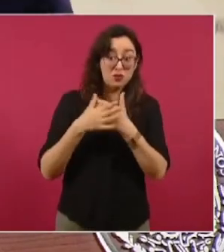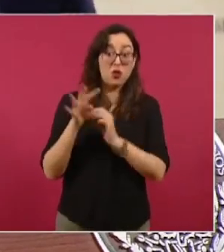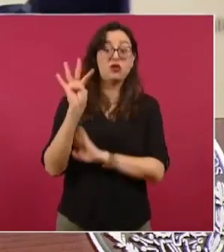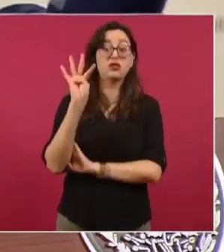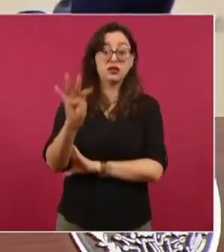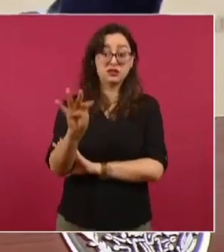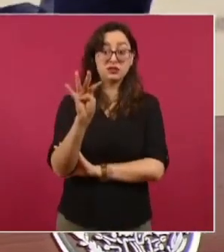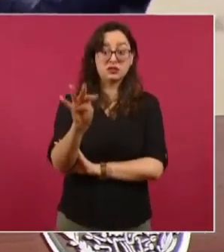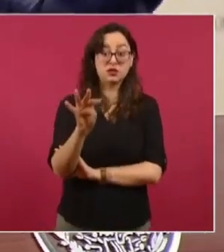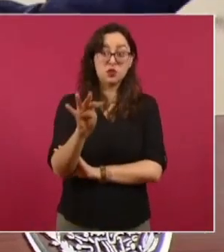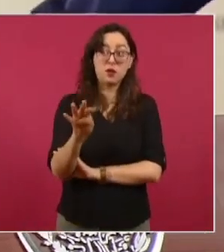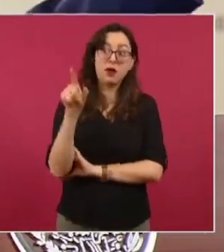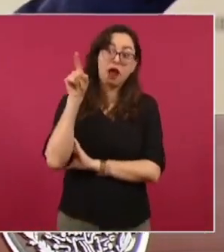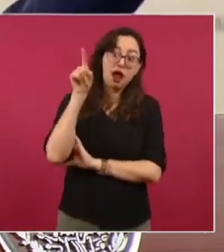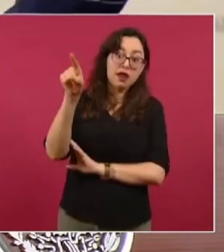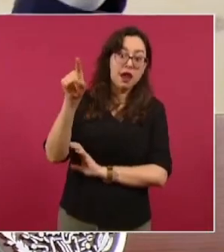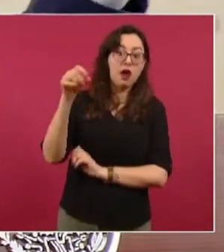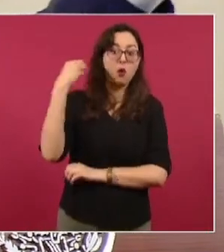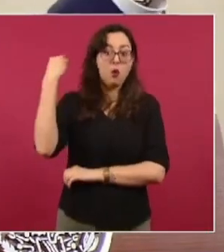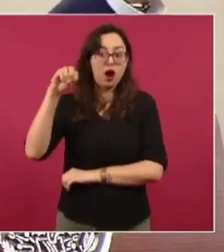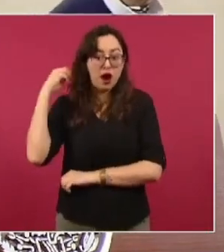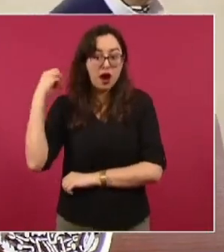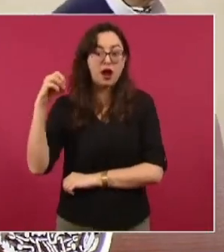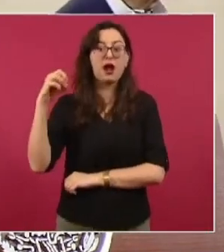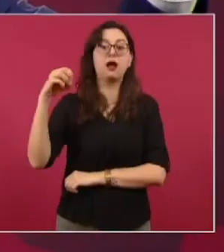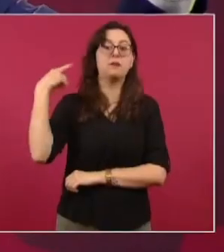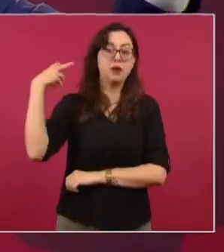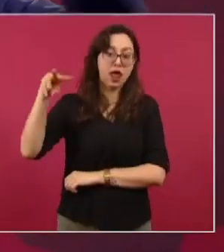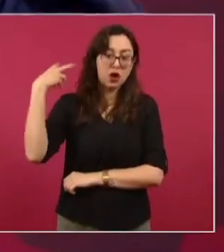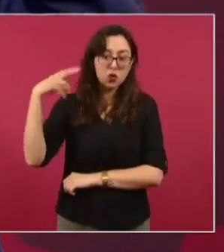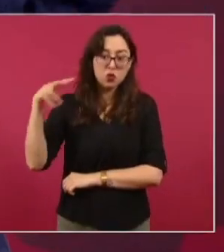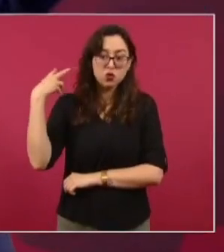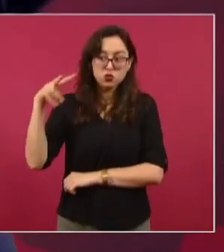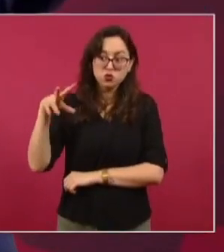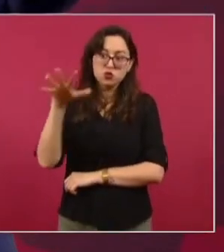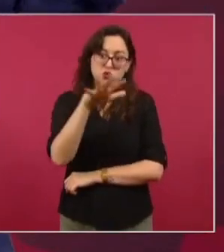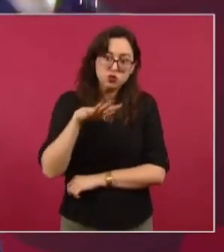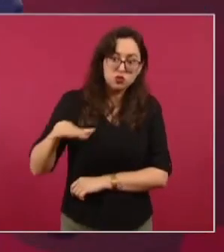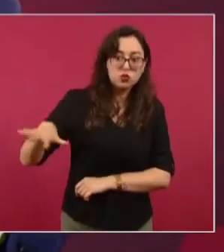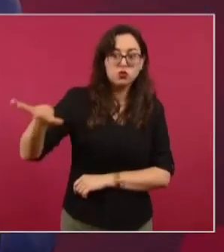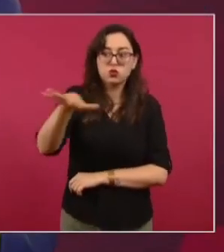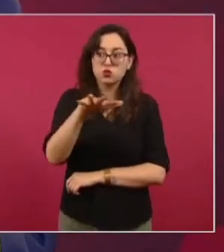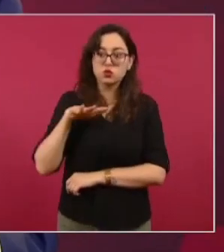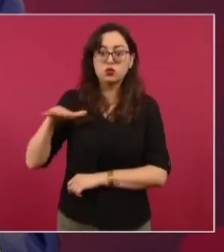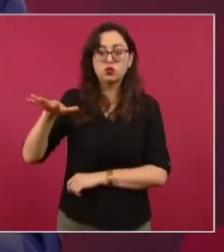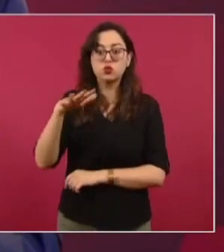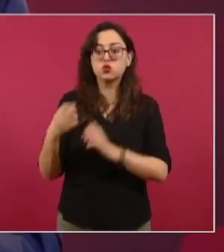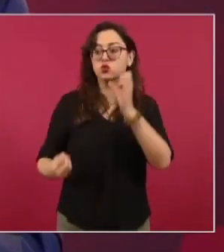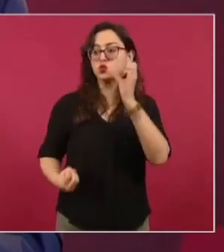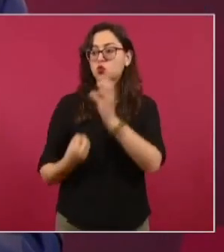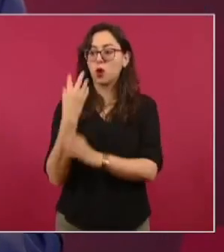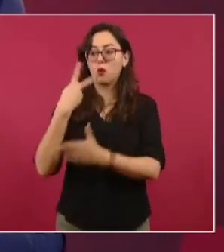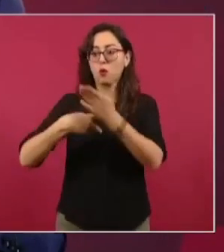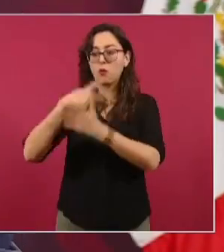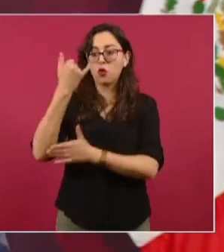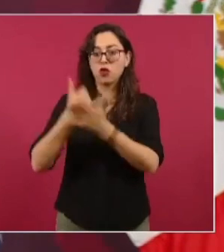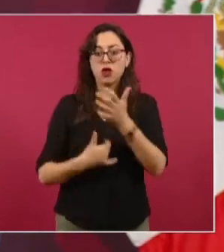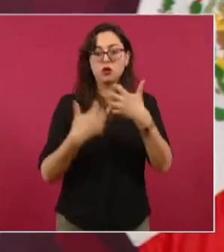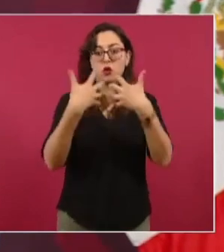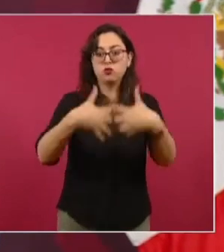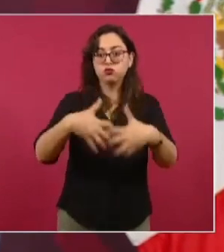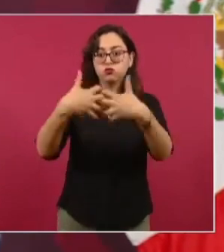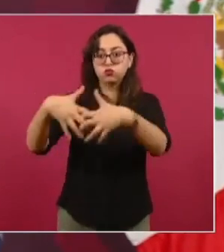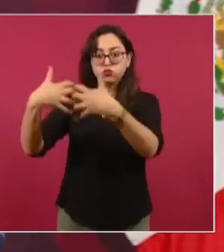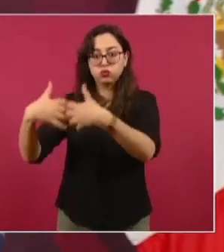el Istmo y Veracruz para mostrarles los proyectos que se están